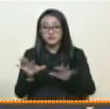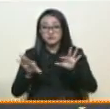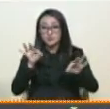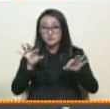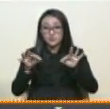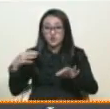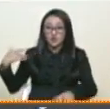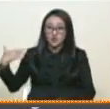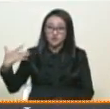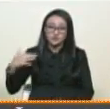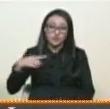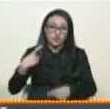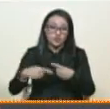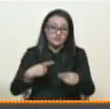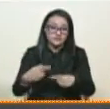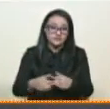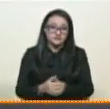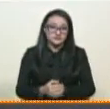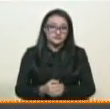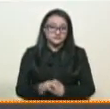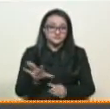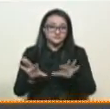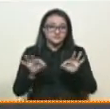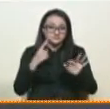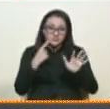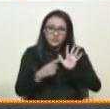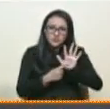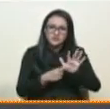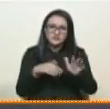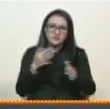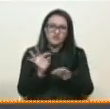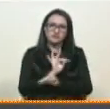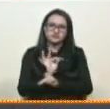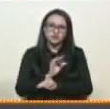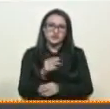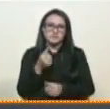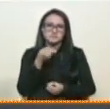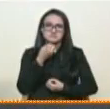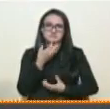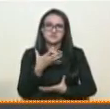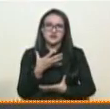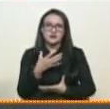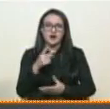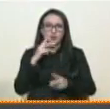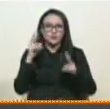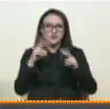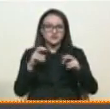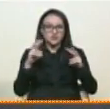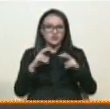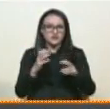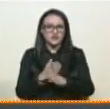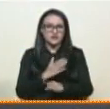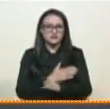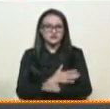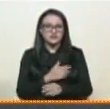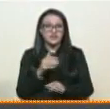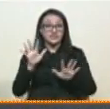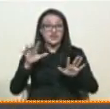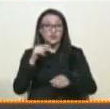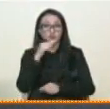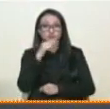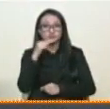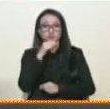largo de todos los días de producción, seleccionaste una muestra y luego ves funcionamiento de eso, que es la auditoría de predespacho, que va a ser el 10 de